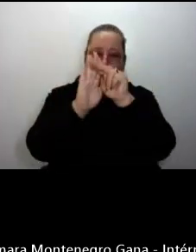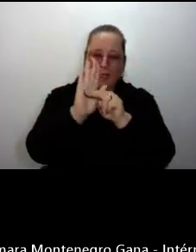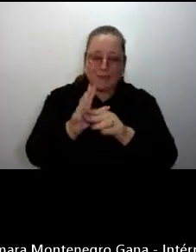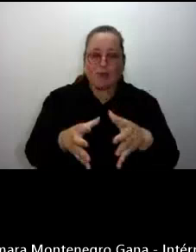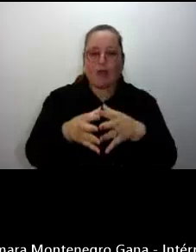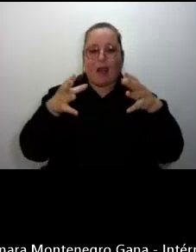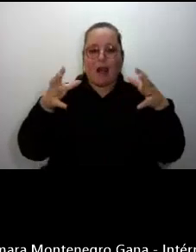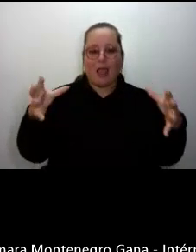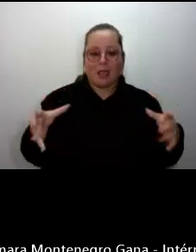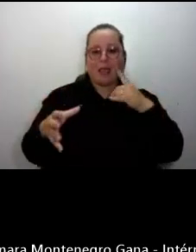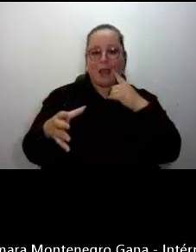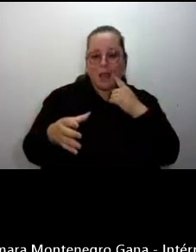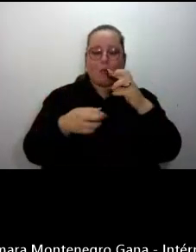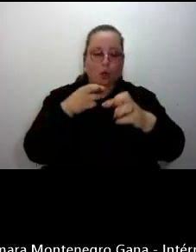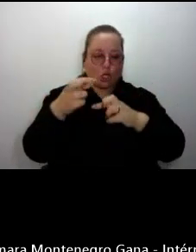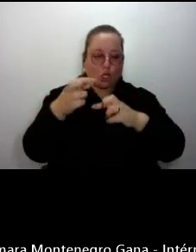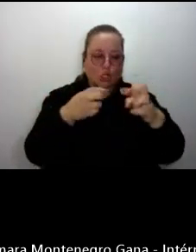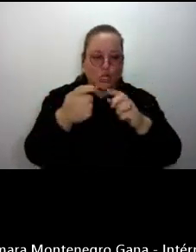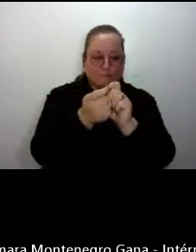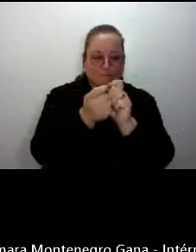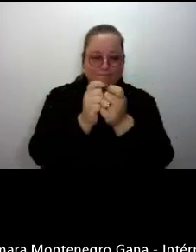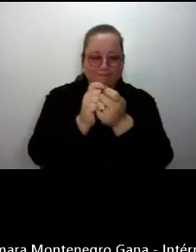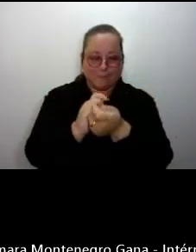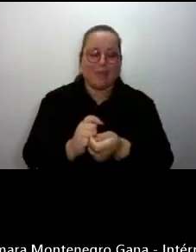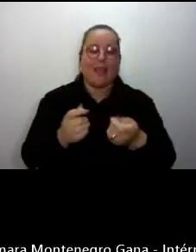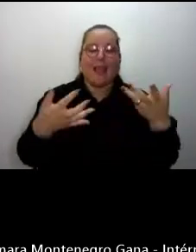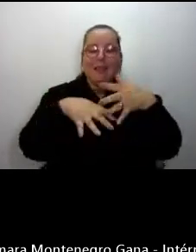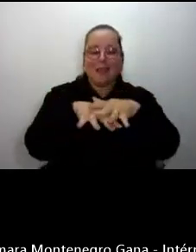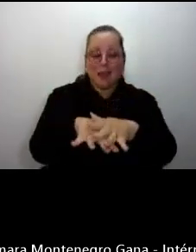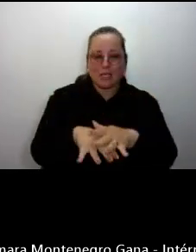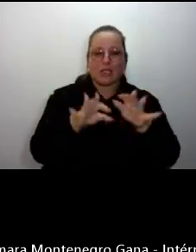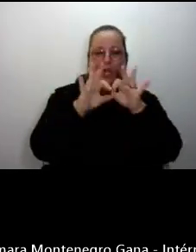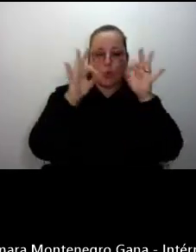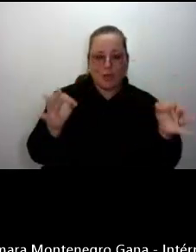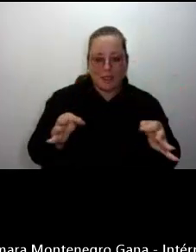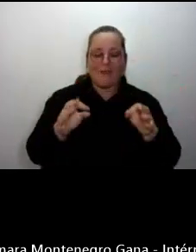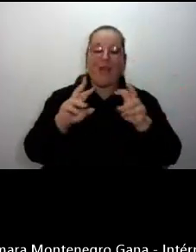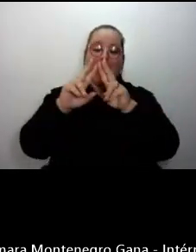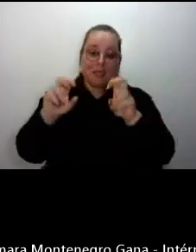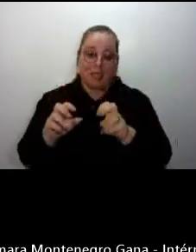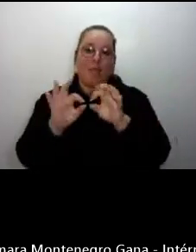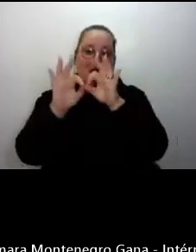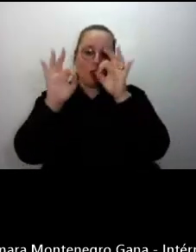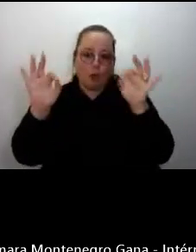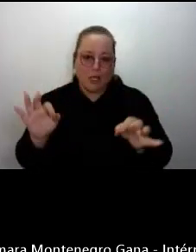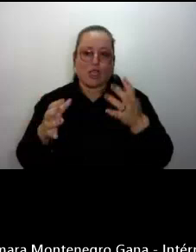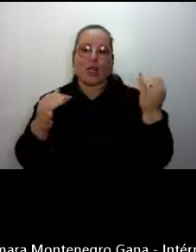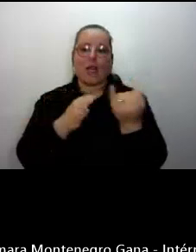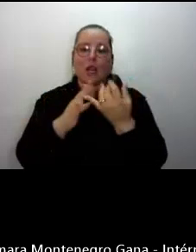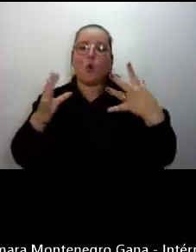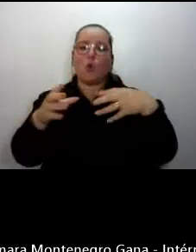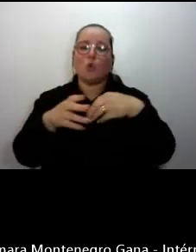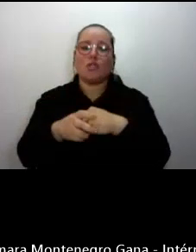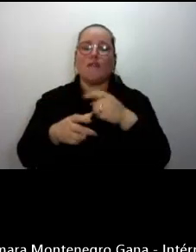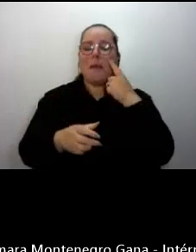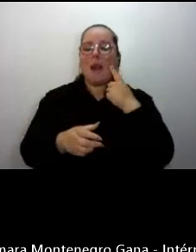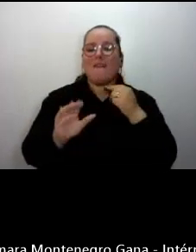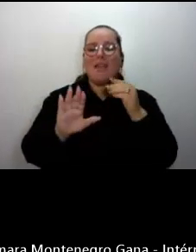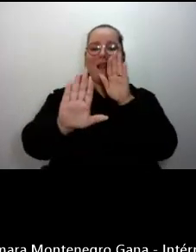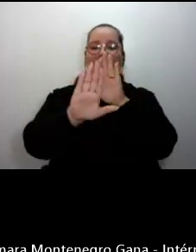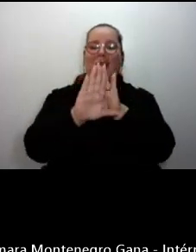de transición desde la integración educativa a la educación inclusiva, en donde tenemos para dar garantías en el acceso la